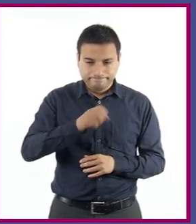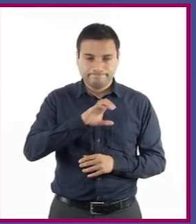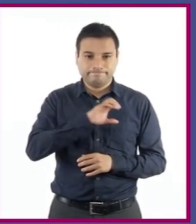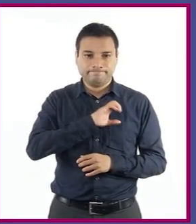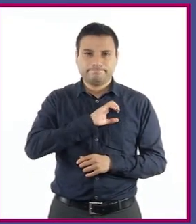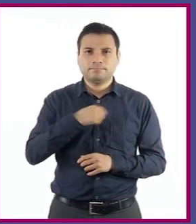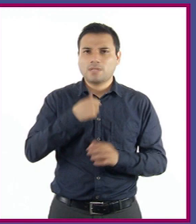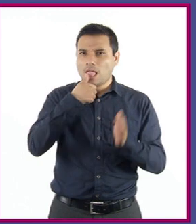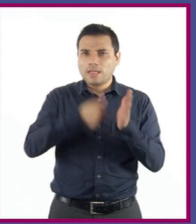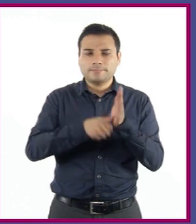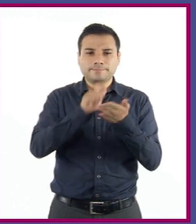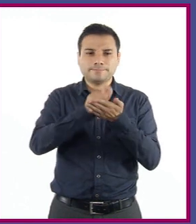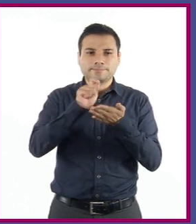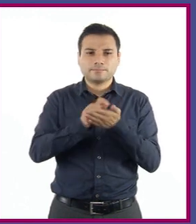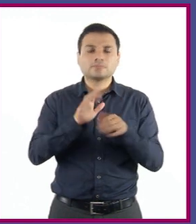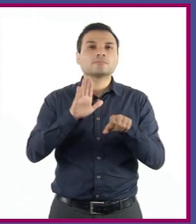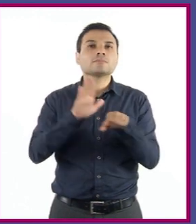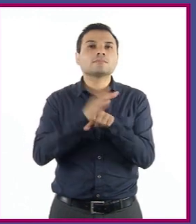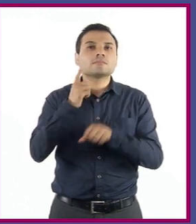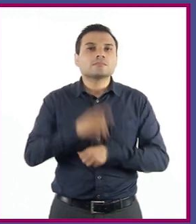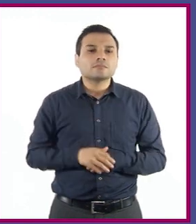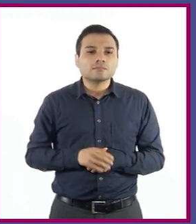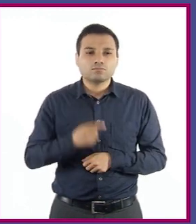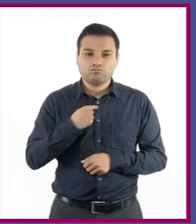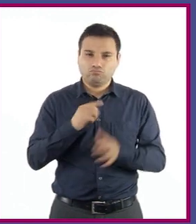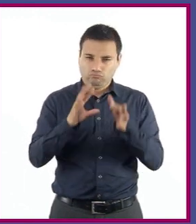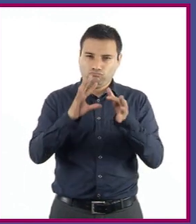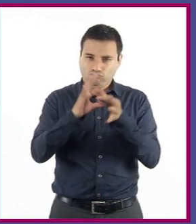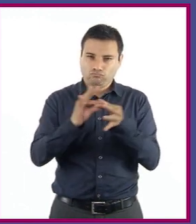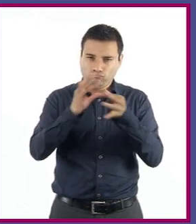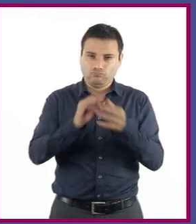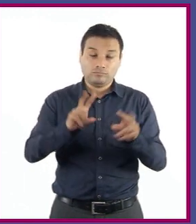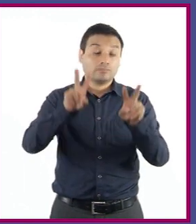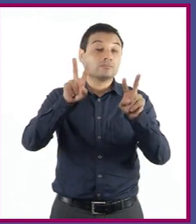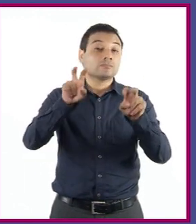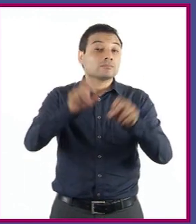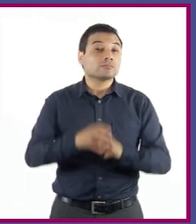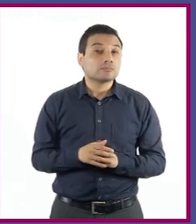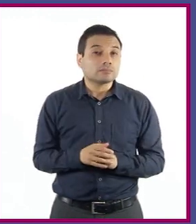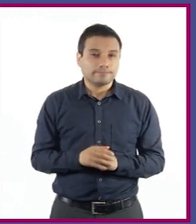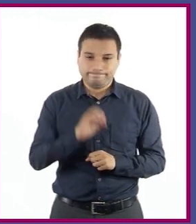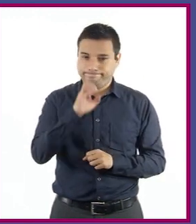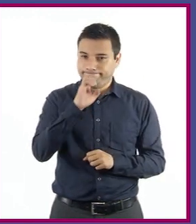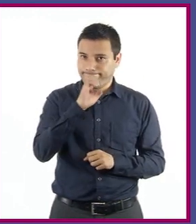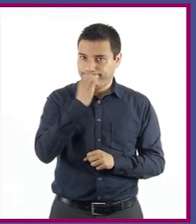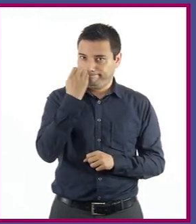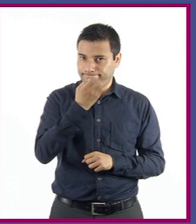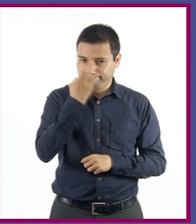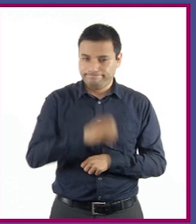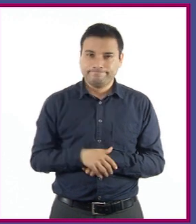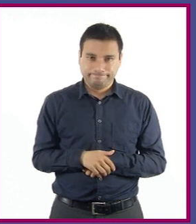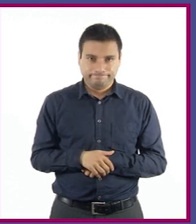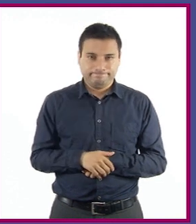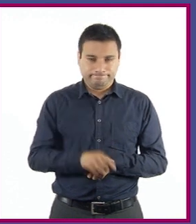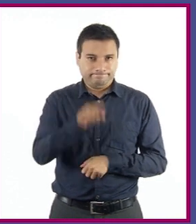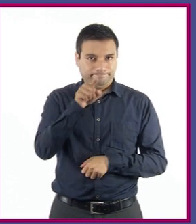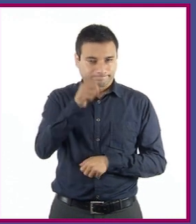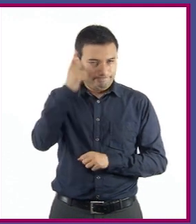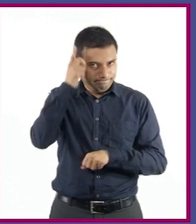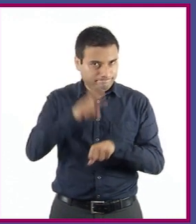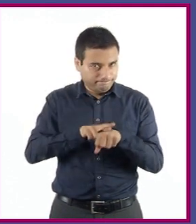escribo esta carta para exponerle en particular un asunto relacionado con la escuela que se encuentra bajo su